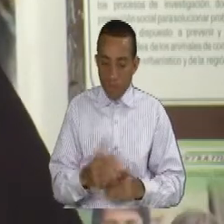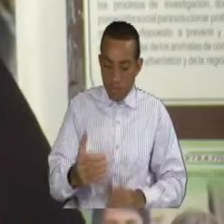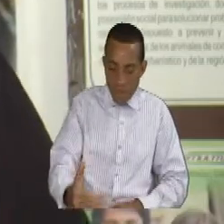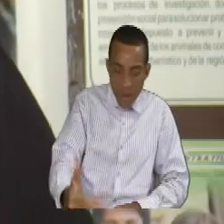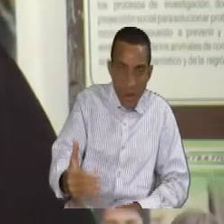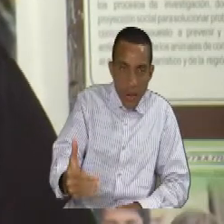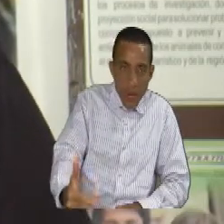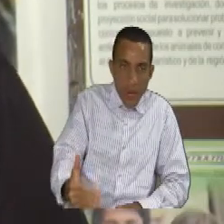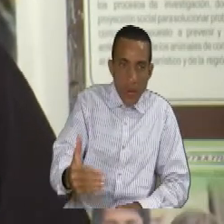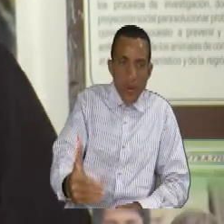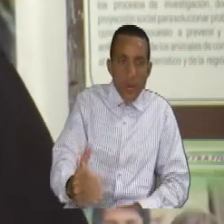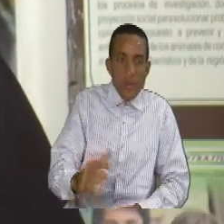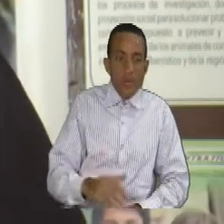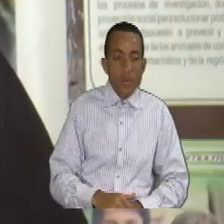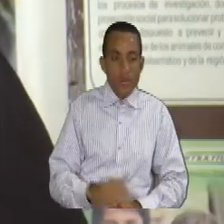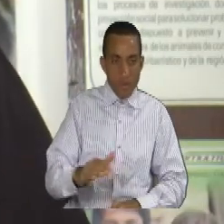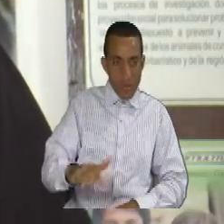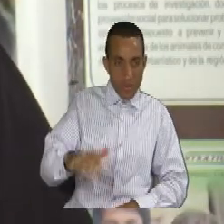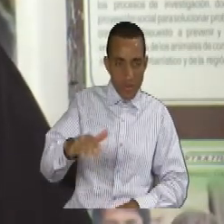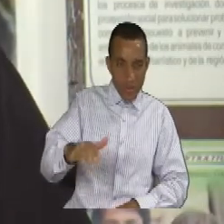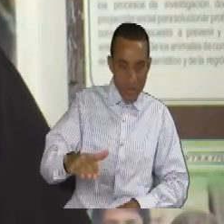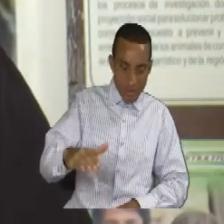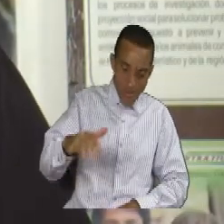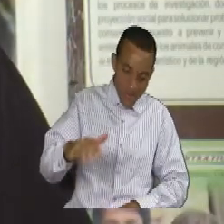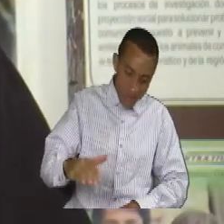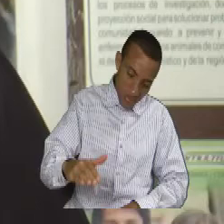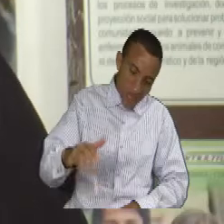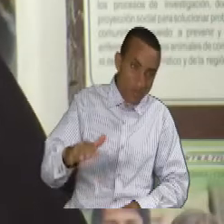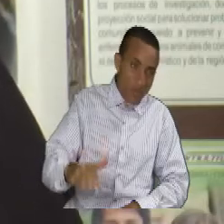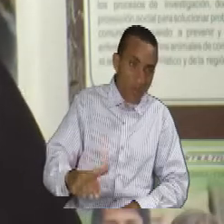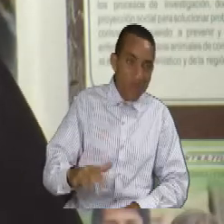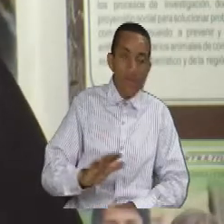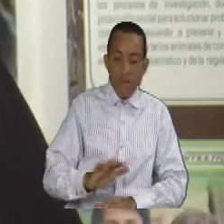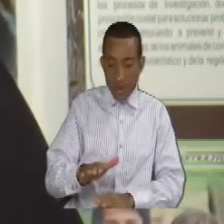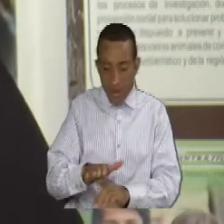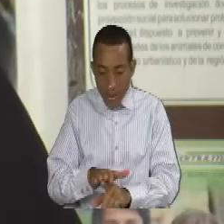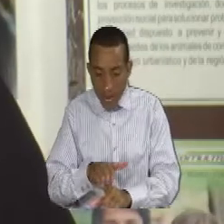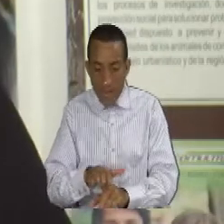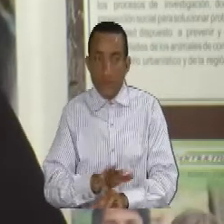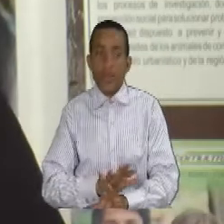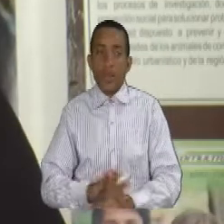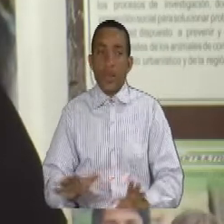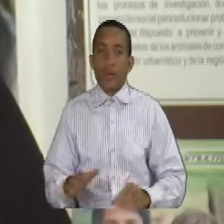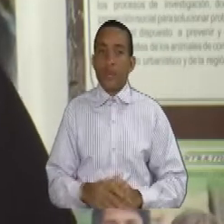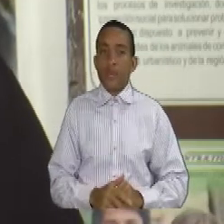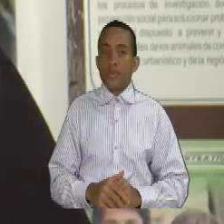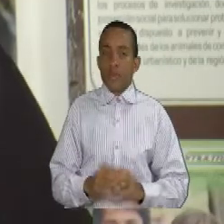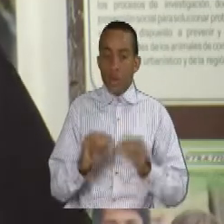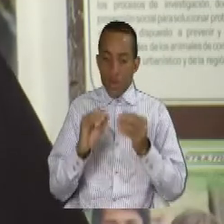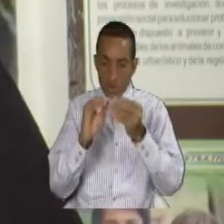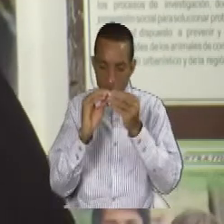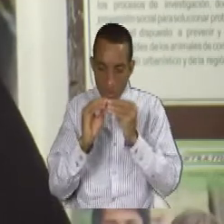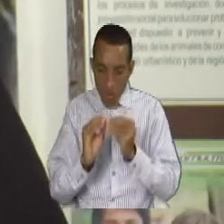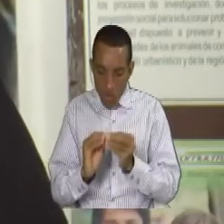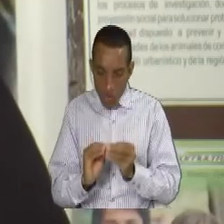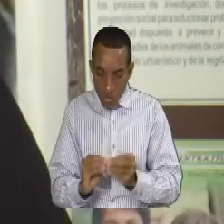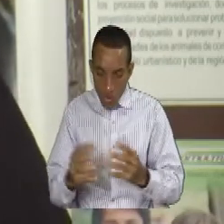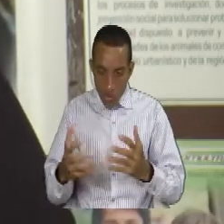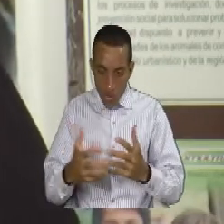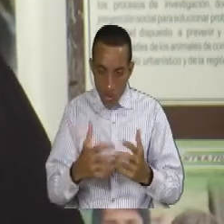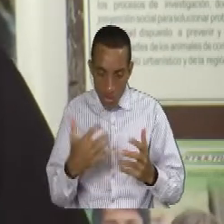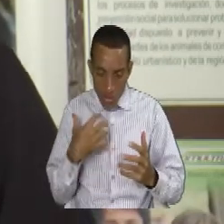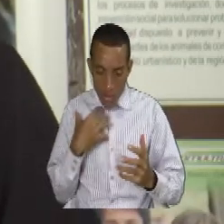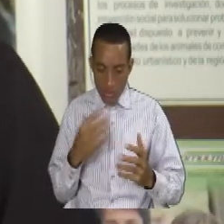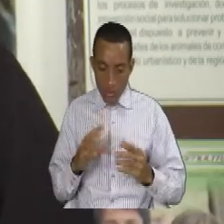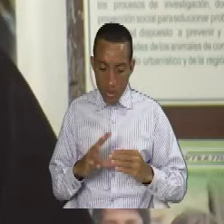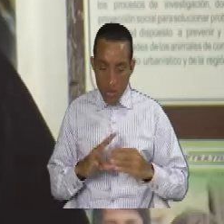edad adecuada para esterilizar su mascota es cuando ya ha cumplido la formación íntegra de sus órganos